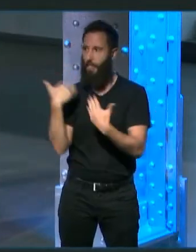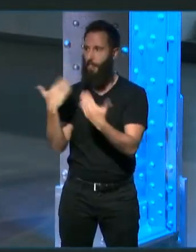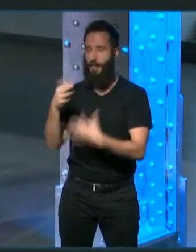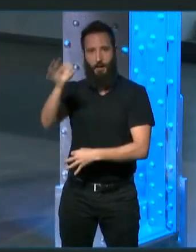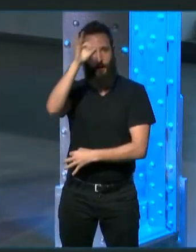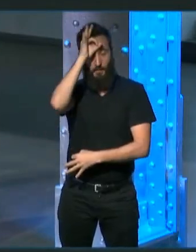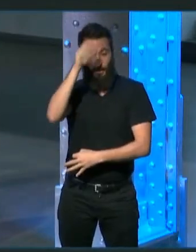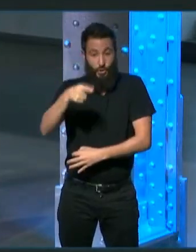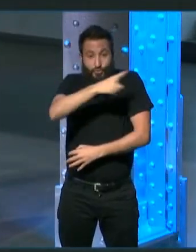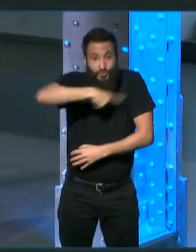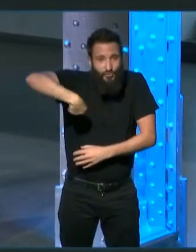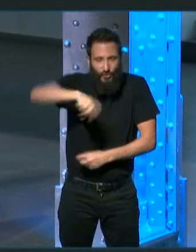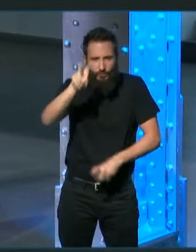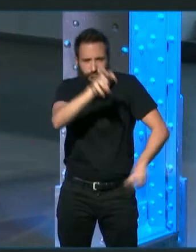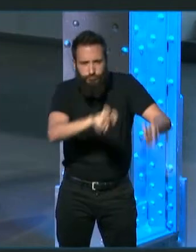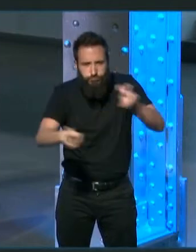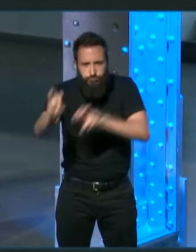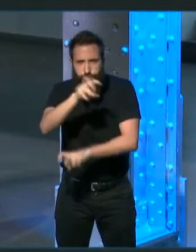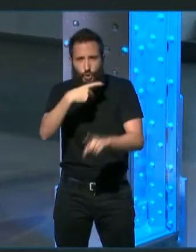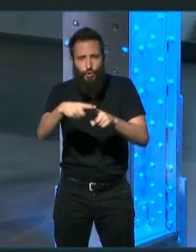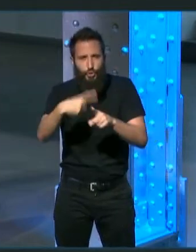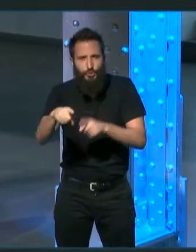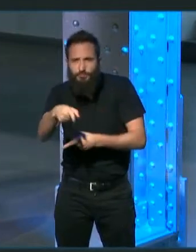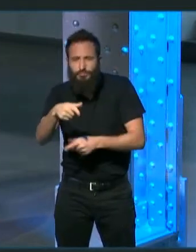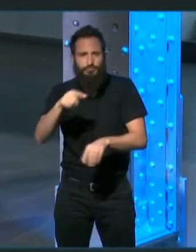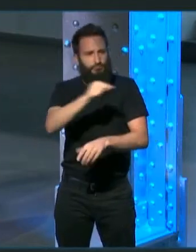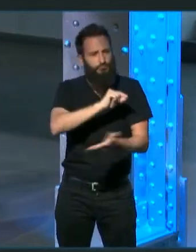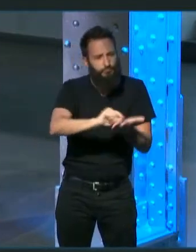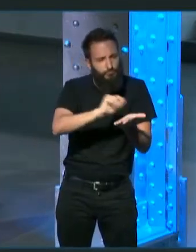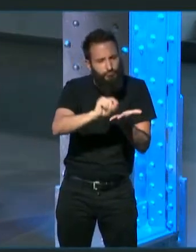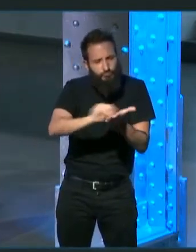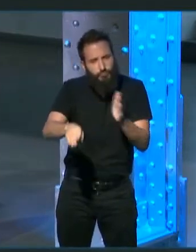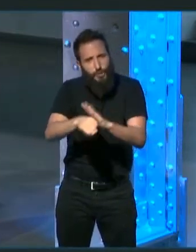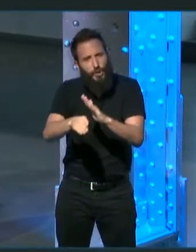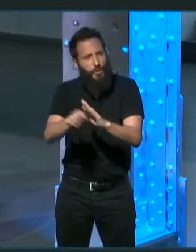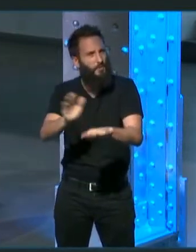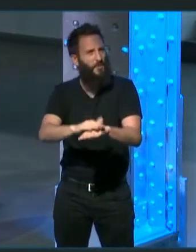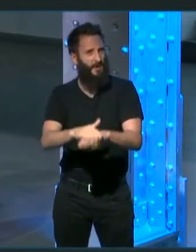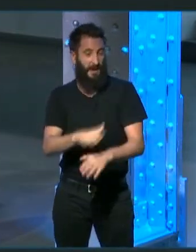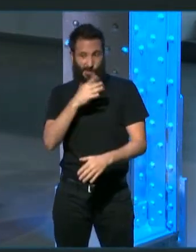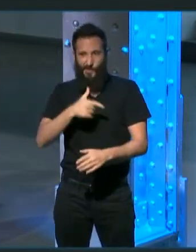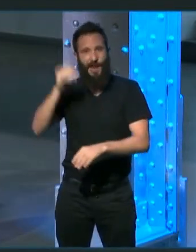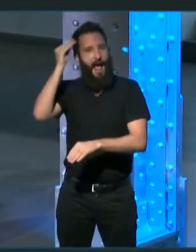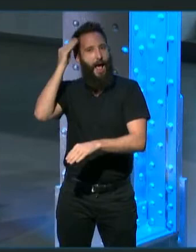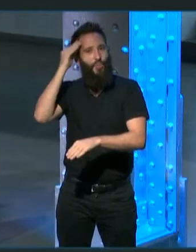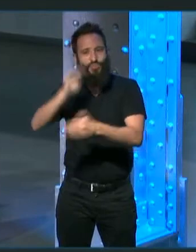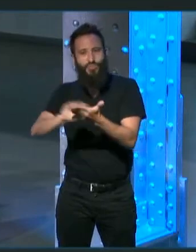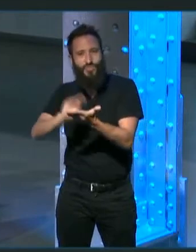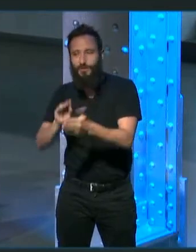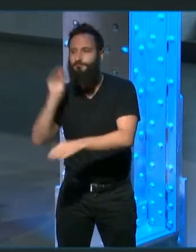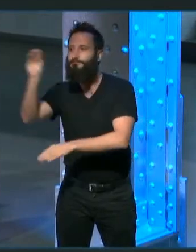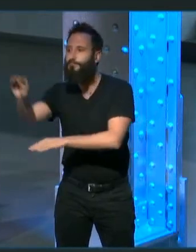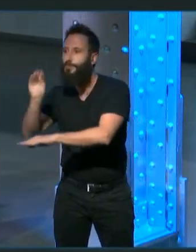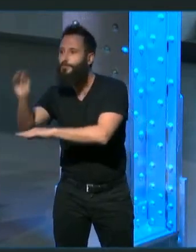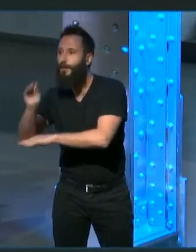estábamos indagando sobre el por qué seguimos escribiendo, no íbamos a los autores y se lo preguntábamos, porque nos parecía que